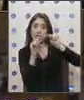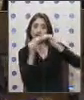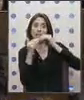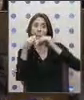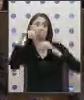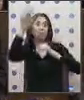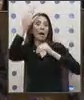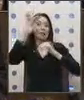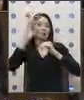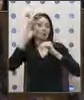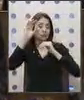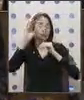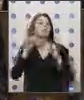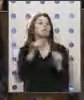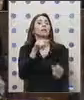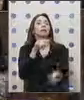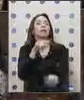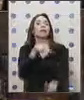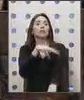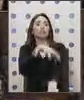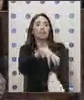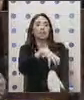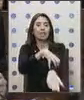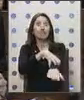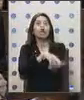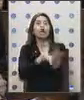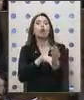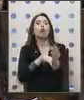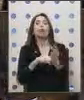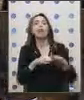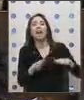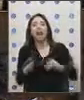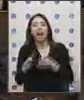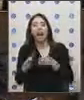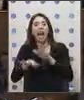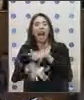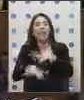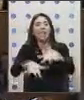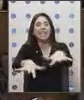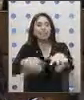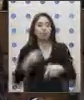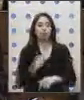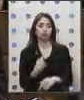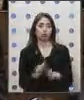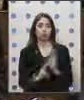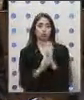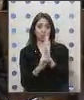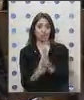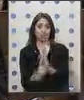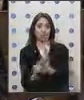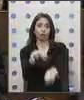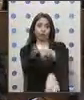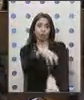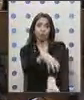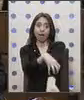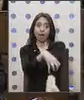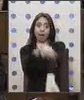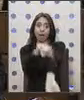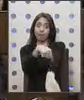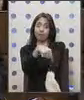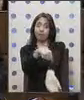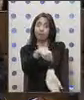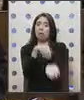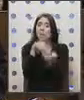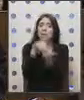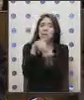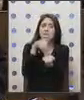mayor. Me refiero a la región de Los Ríos, que me corresponde representar, lugar donde